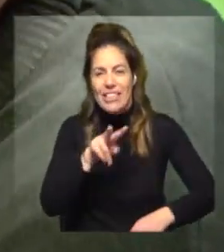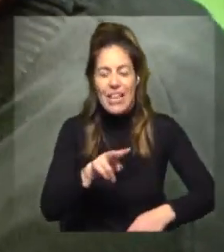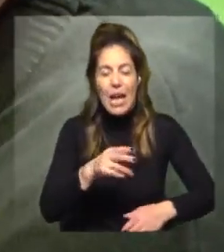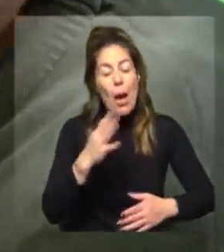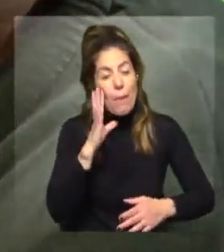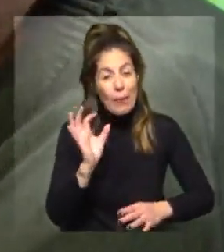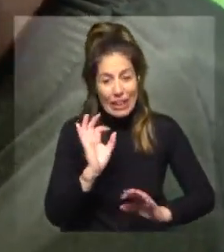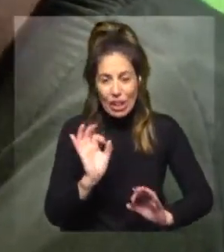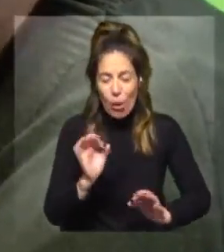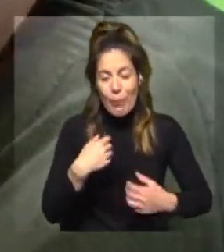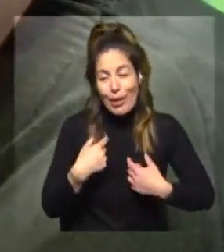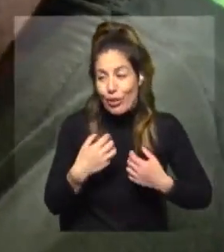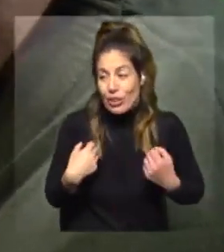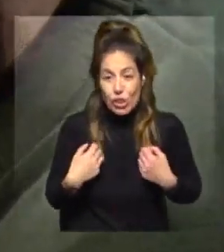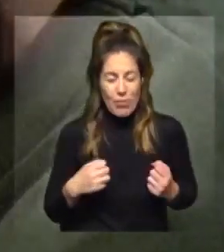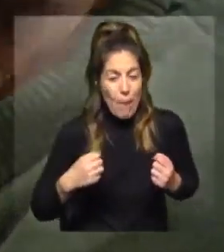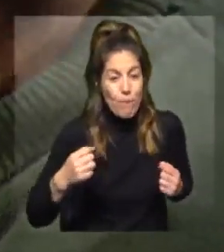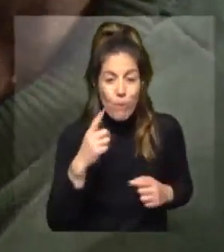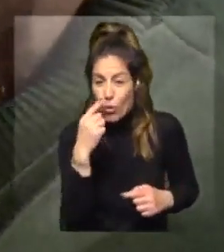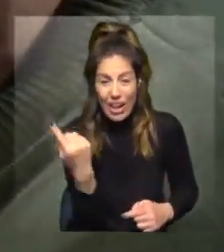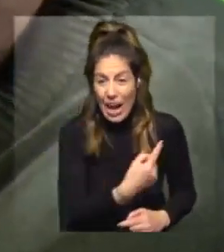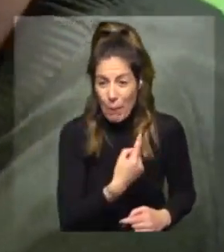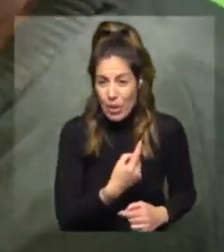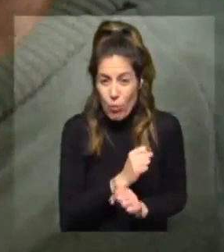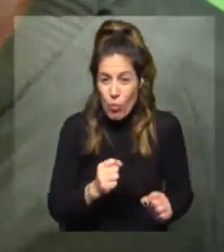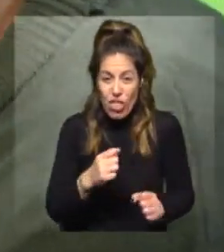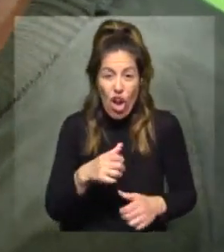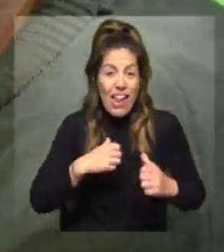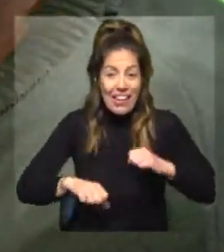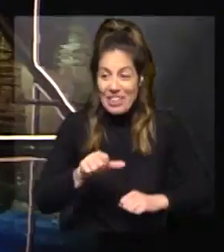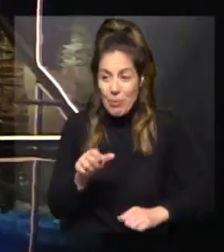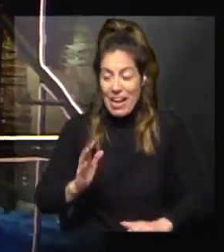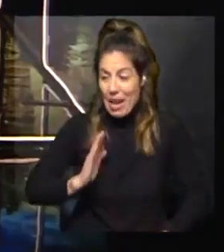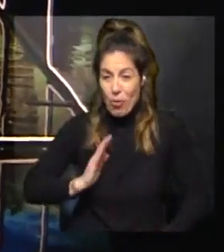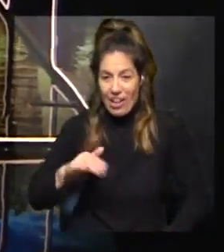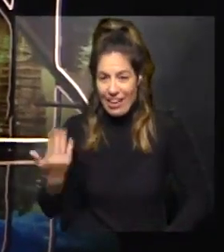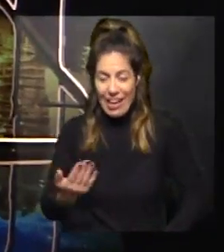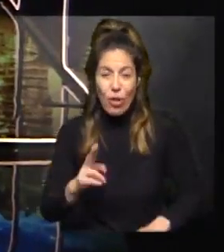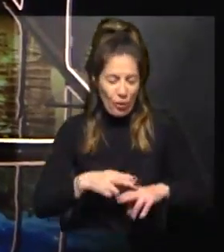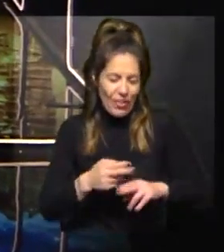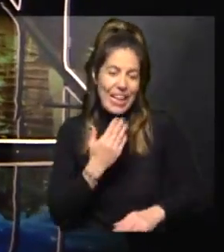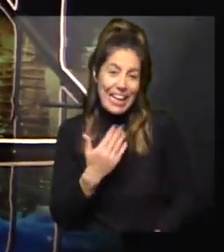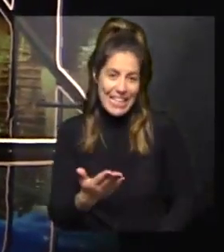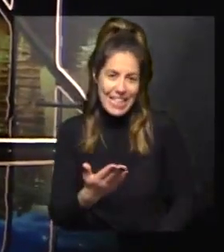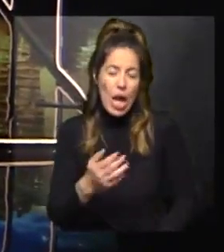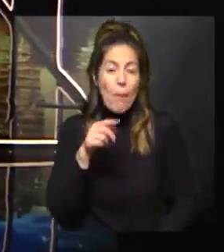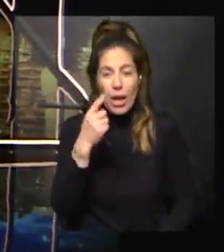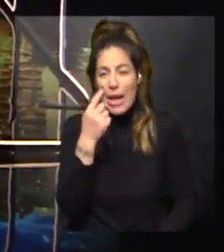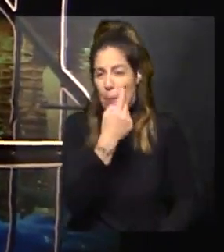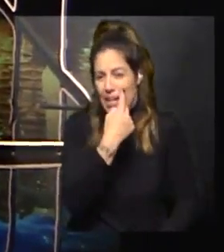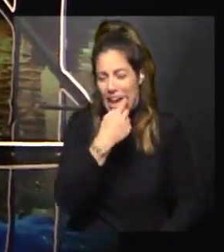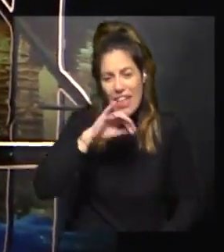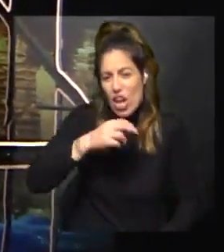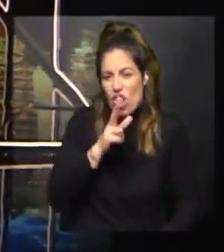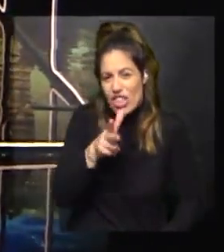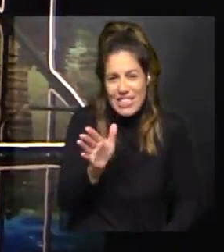mochila en la cara de la veterana del asiento de al lado y le produzca heridas de entidad de nuevo gracias porque las miradas son así lo dicen